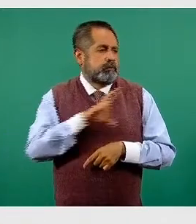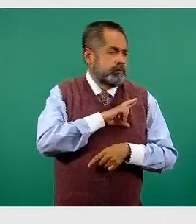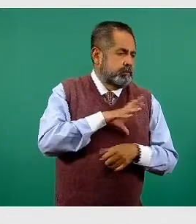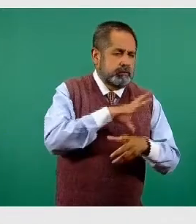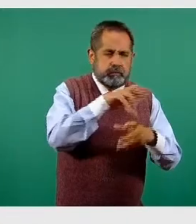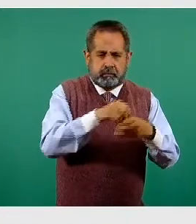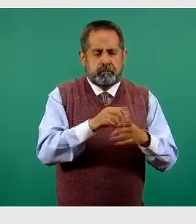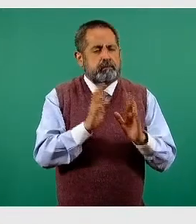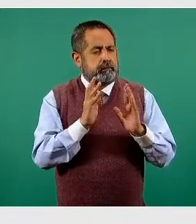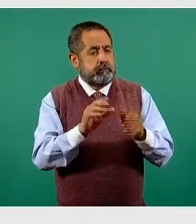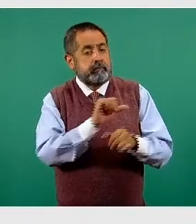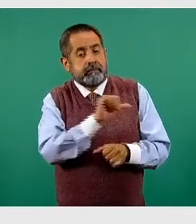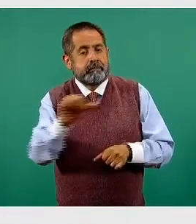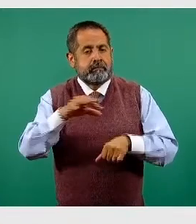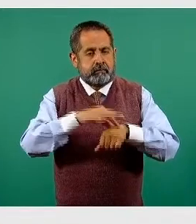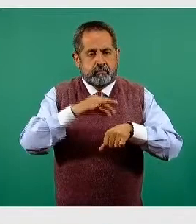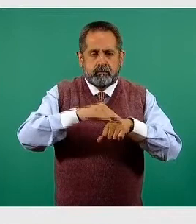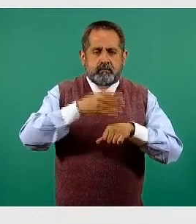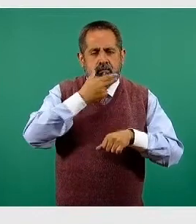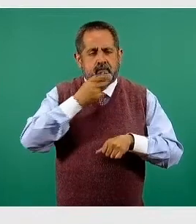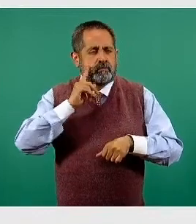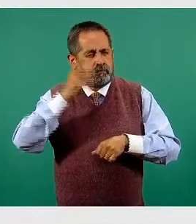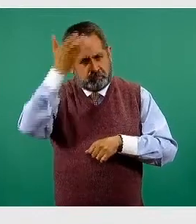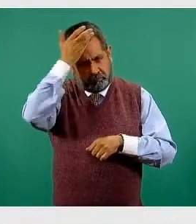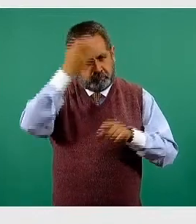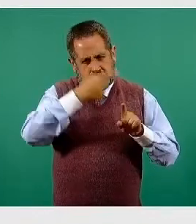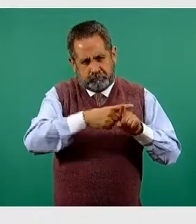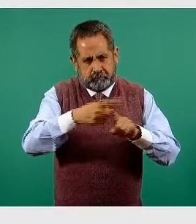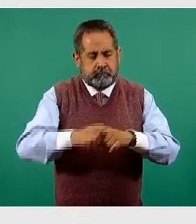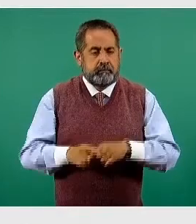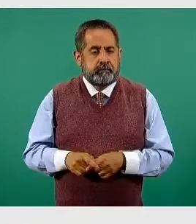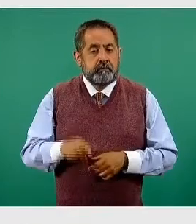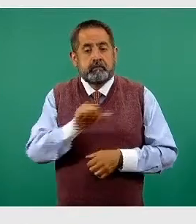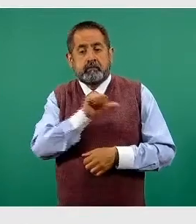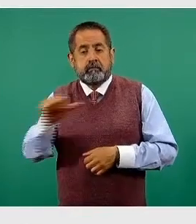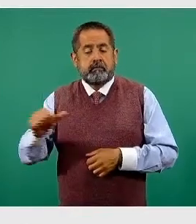y privado. Sobre el personal educativo,